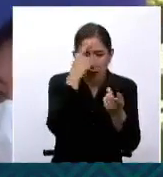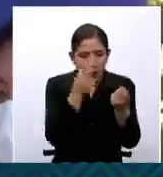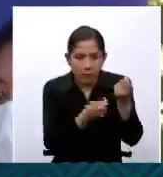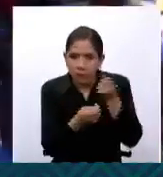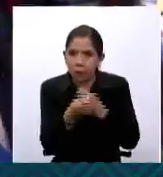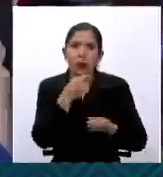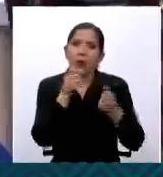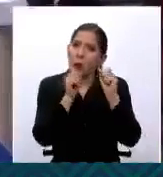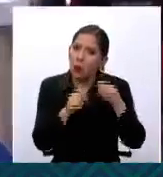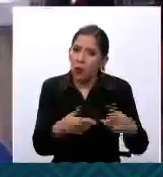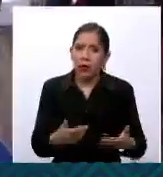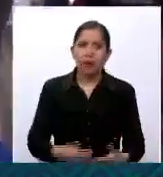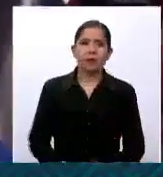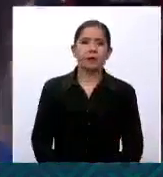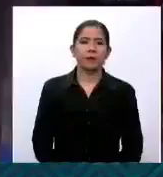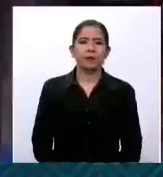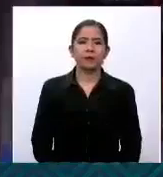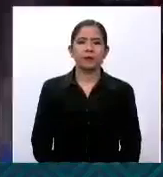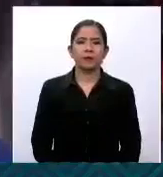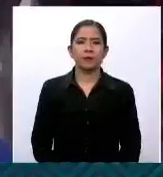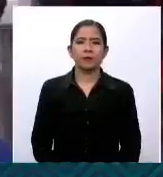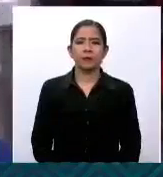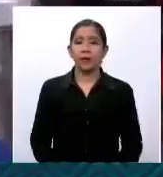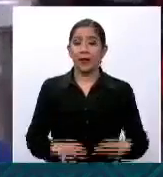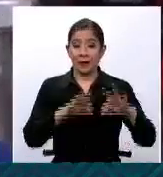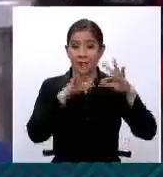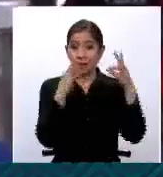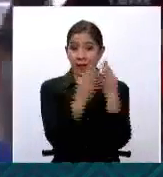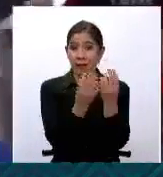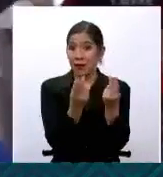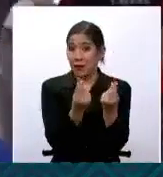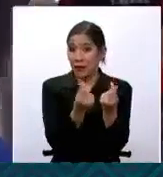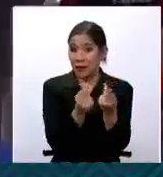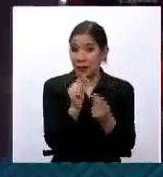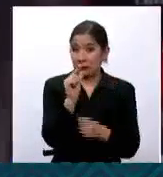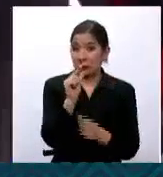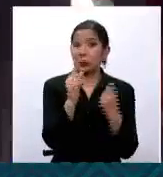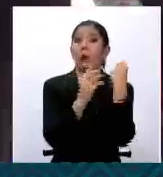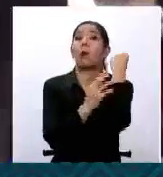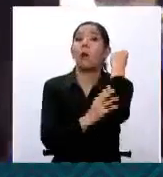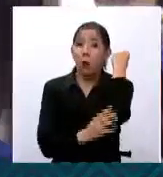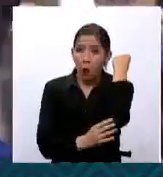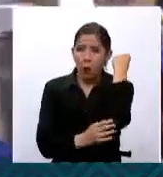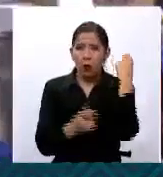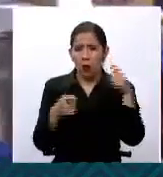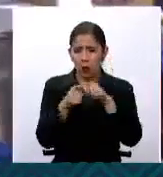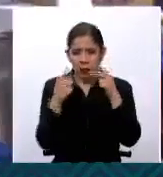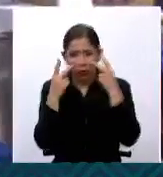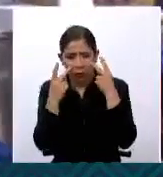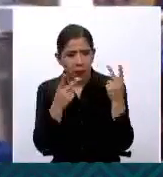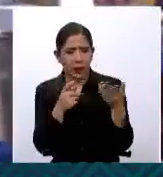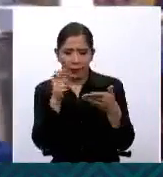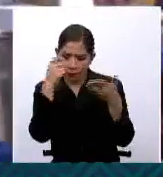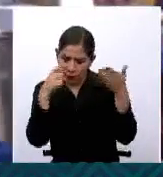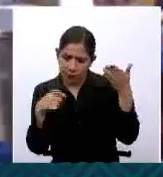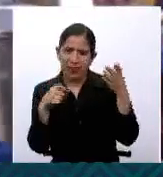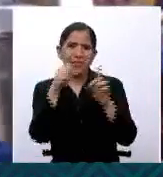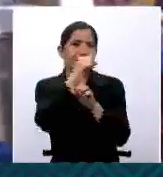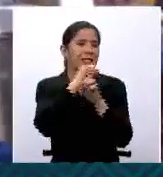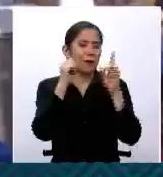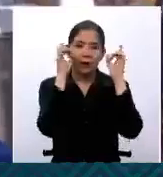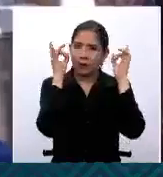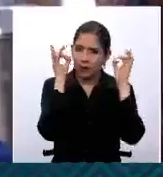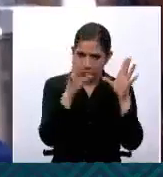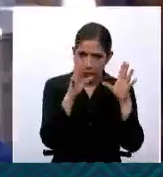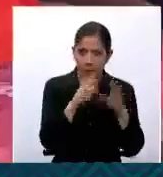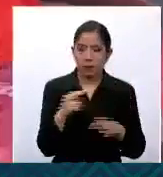recursos. La familia pues es de escasos recursos, ha sido clasificada en situación extrema. Hemos llegado con una ayuda